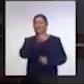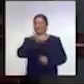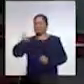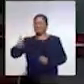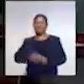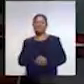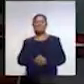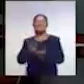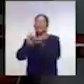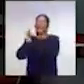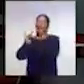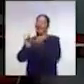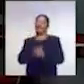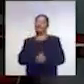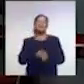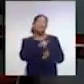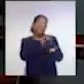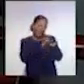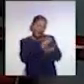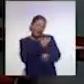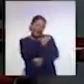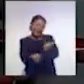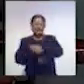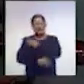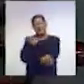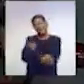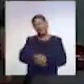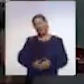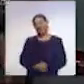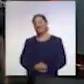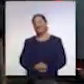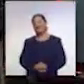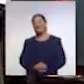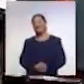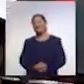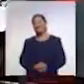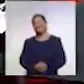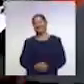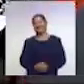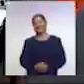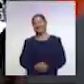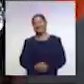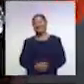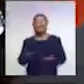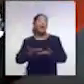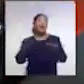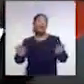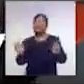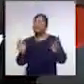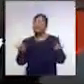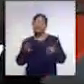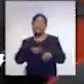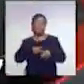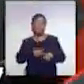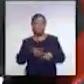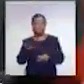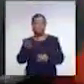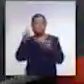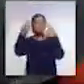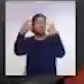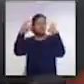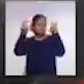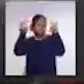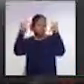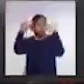alcaldesa. Muchísimas gracias. Muy buenas tardes. Gracias. Buenas tardes. Y nosotros vamos a continuar retomando el tema que ya le